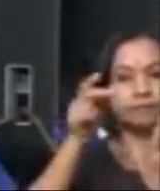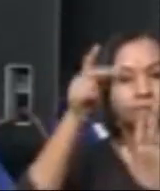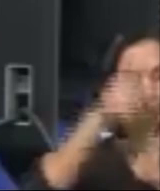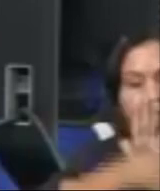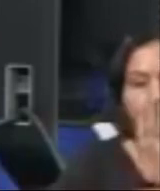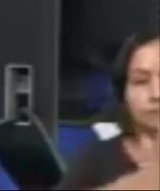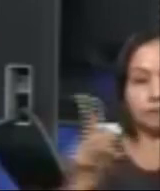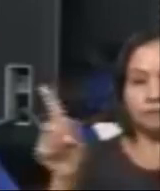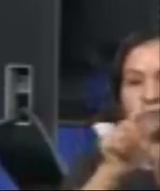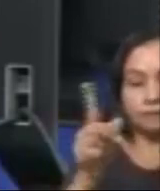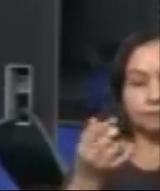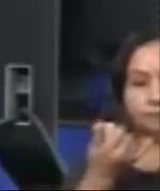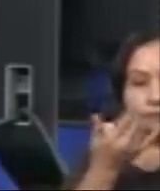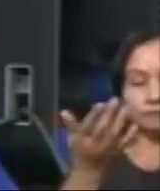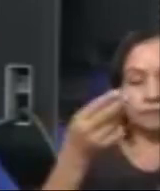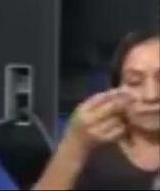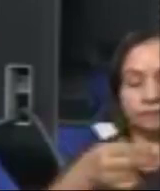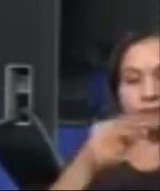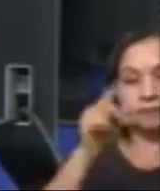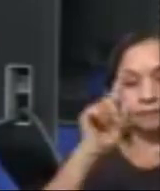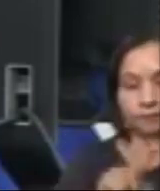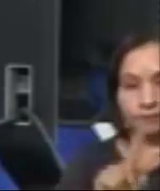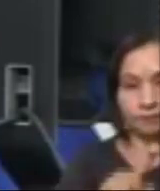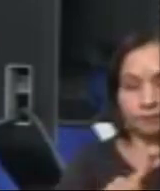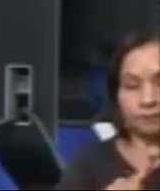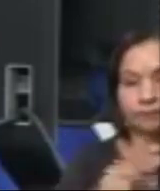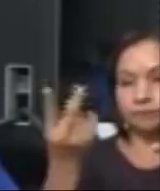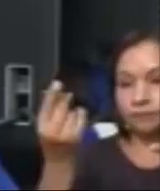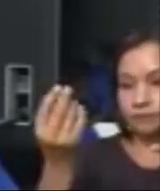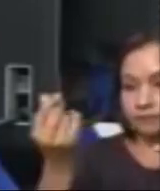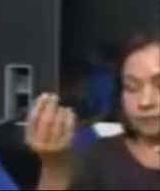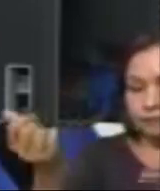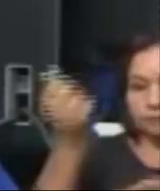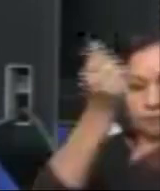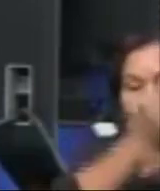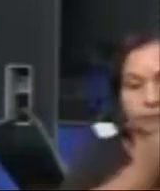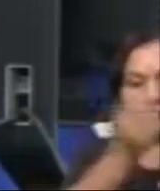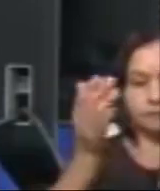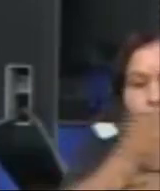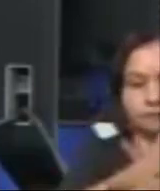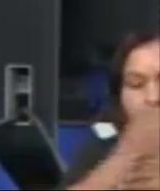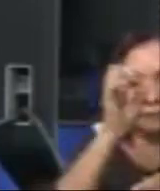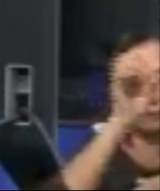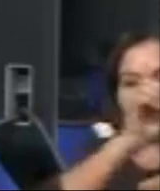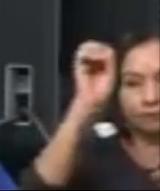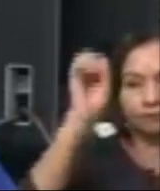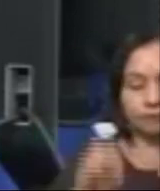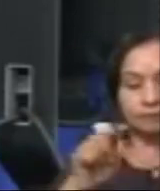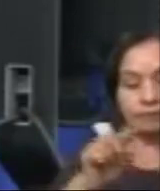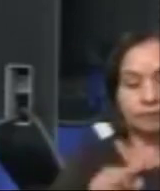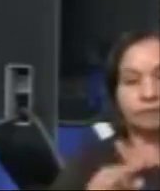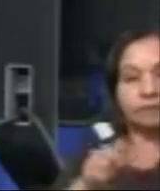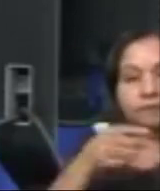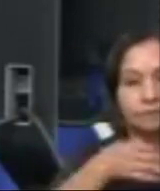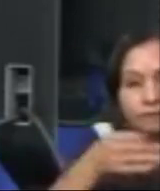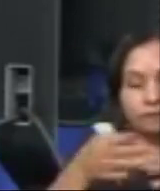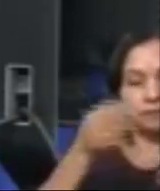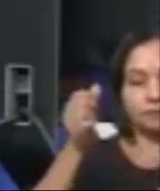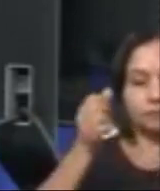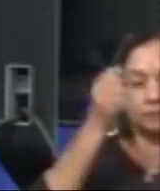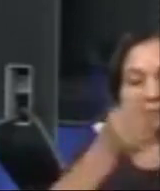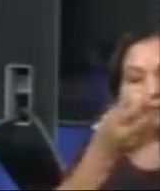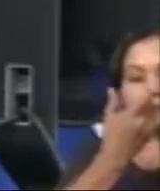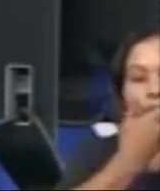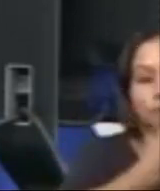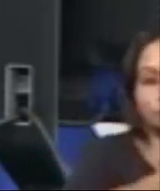no reportar lo siguiente: 1. Estado financiero conforme a los periodos fiscales con desgloses detallados, ingresos,